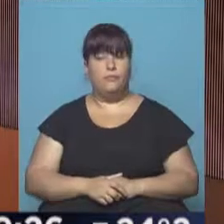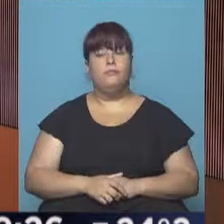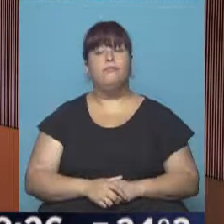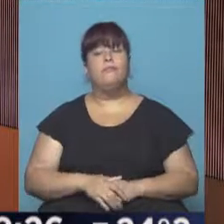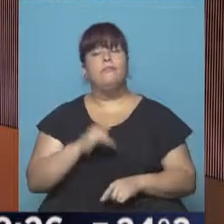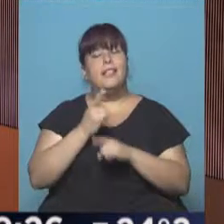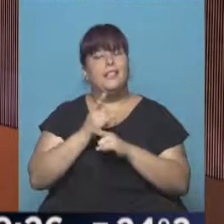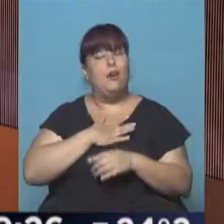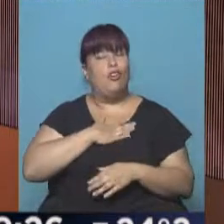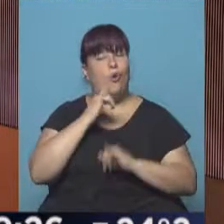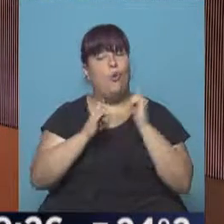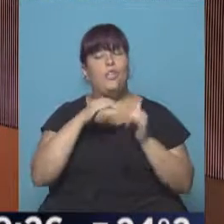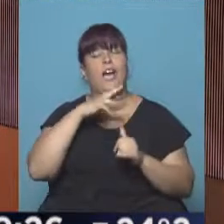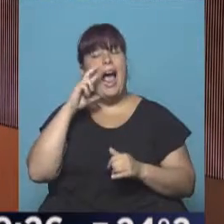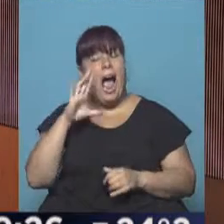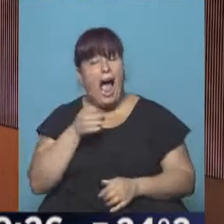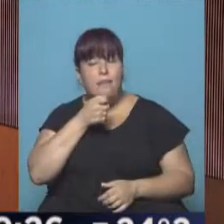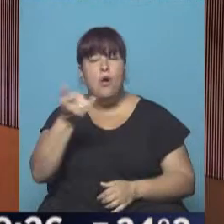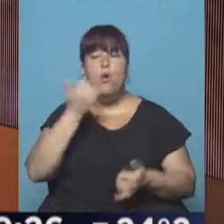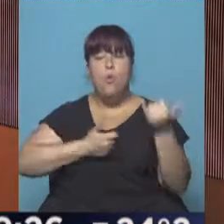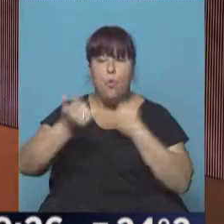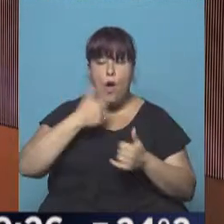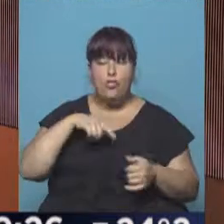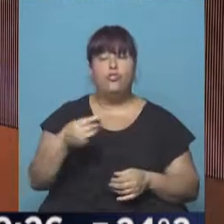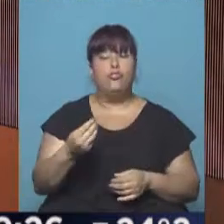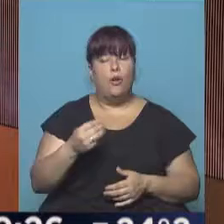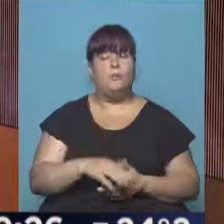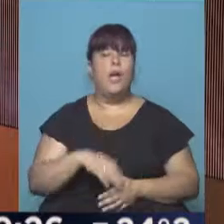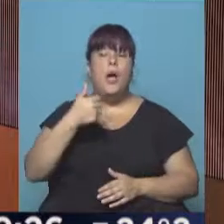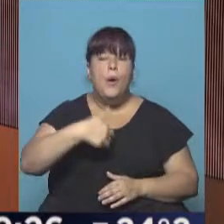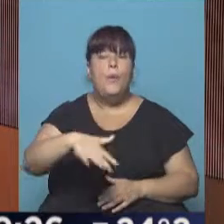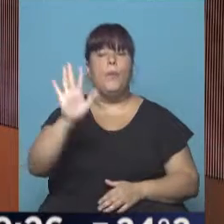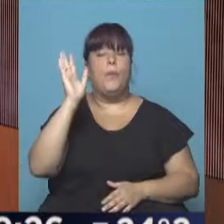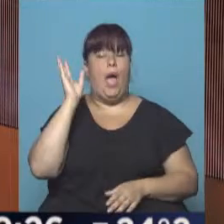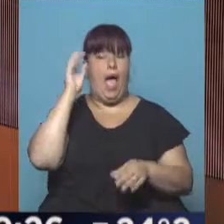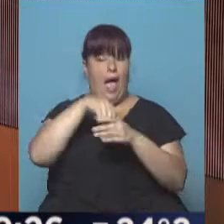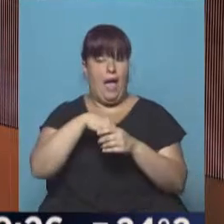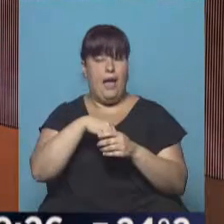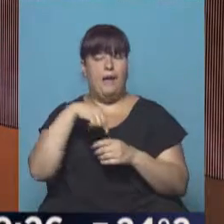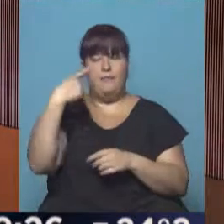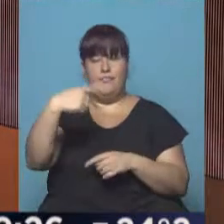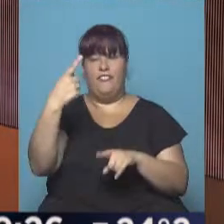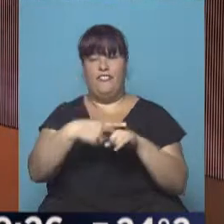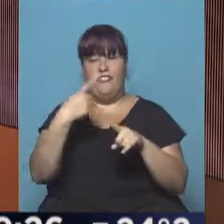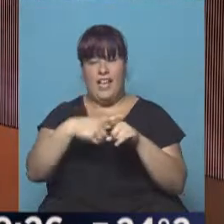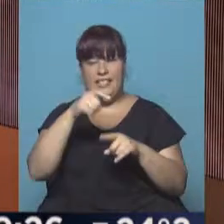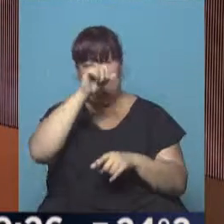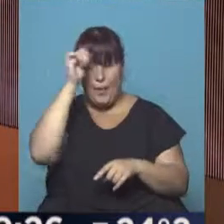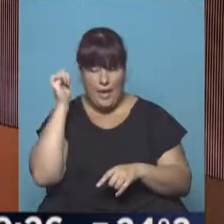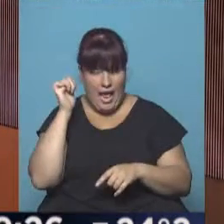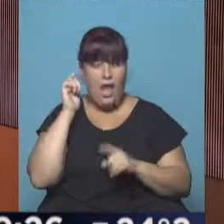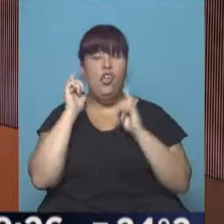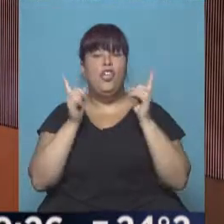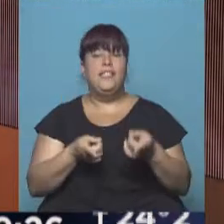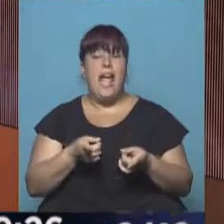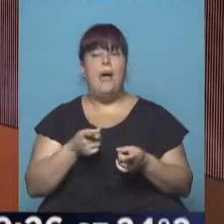Es siempre un placer hablar con Jairo, quien nos anticipó en este caso lo que va a ser su participación en los próximos festivales veraniegos,